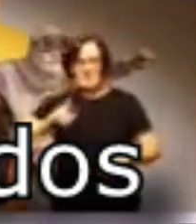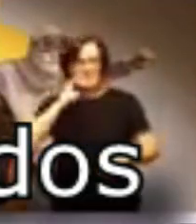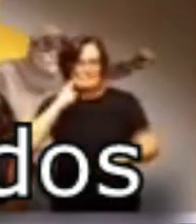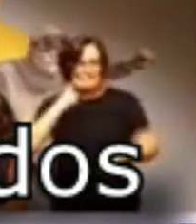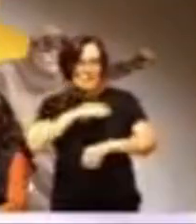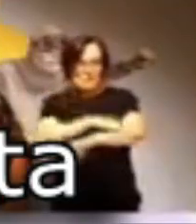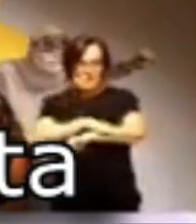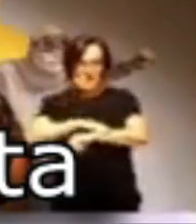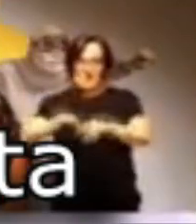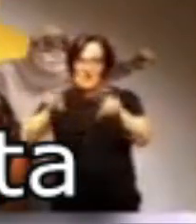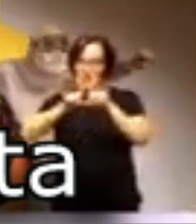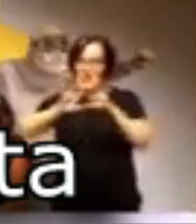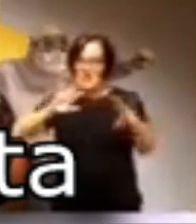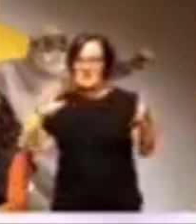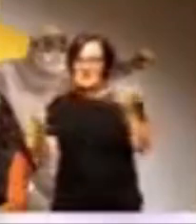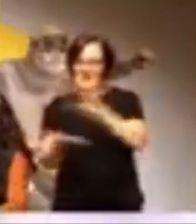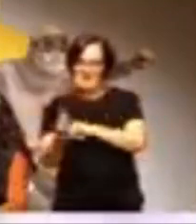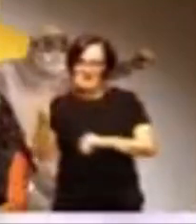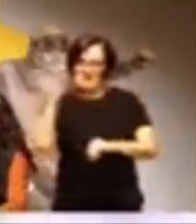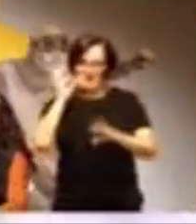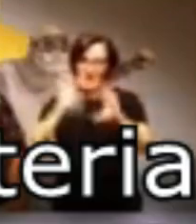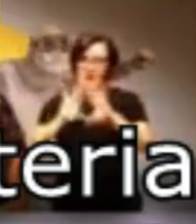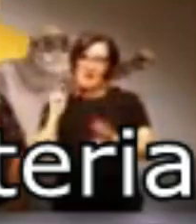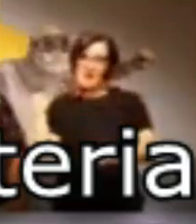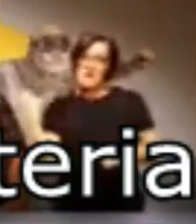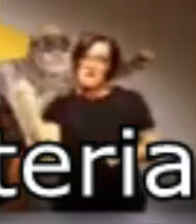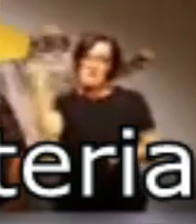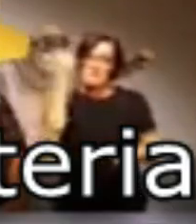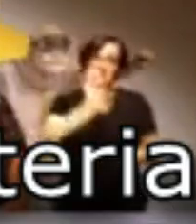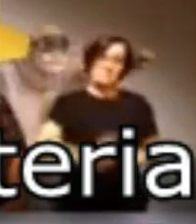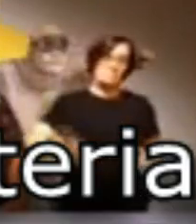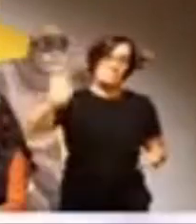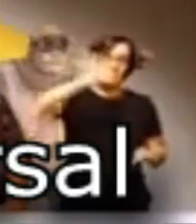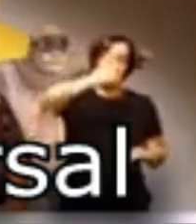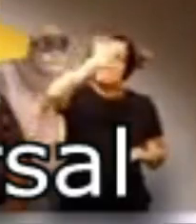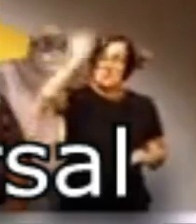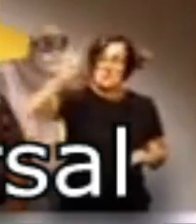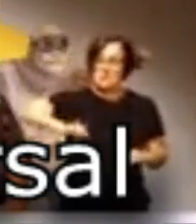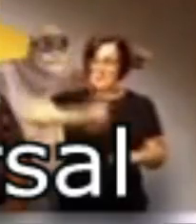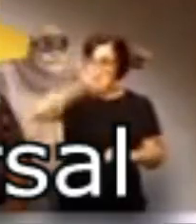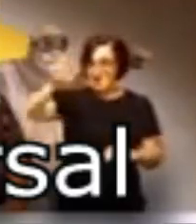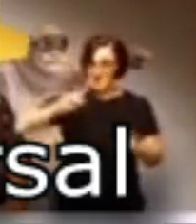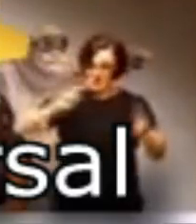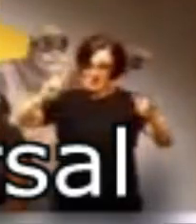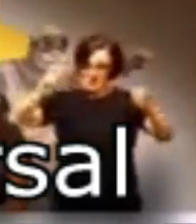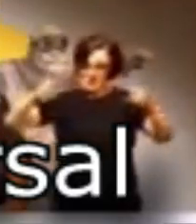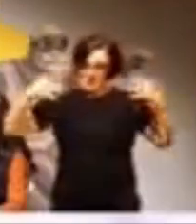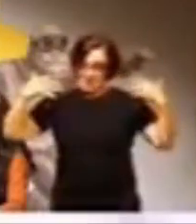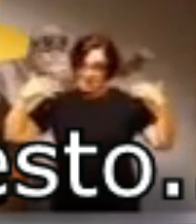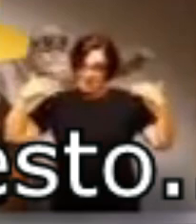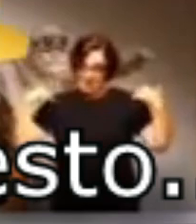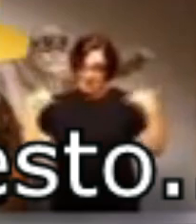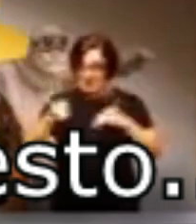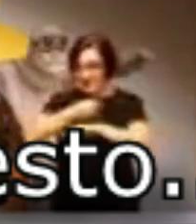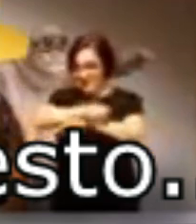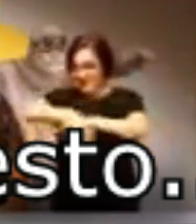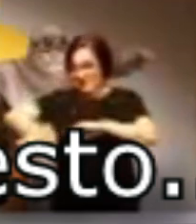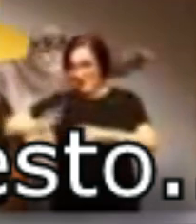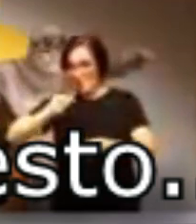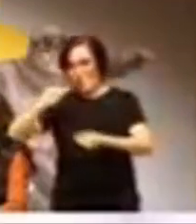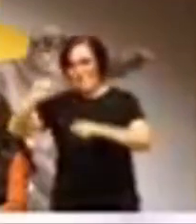un ministerio de cuidados y para la transición feminista en cada país de Europa que se encargase de esta materia de manera transversal y desde luego